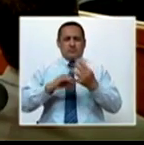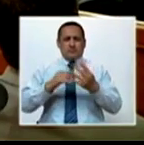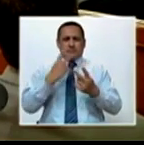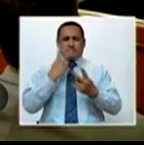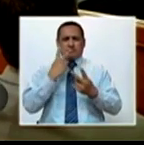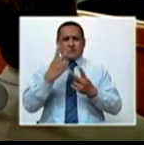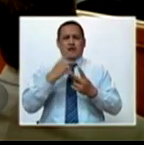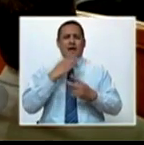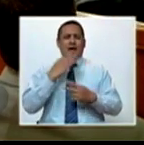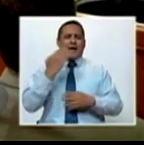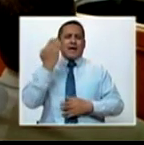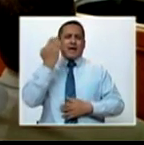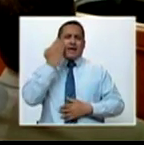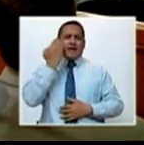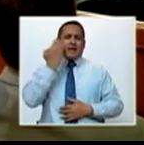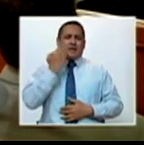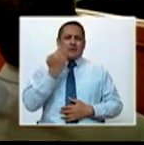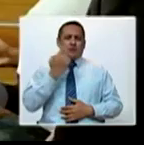del